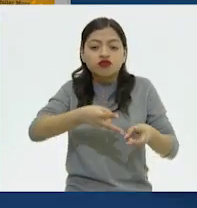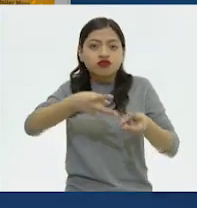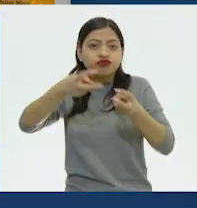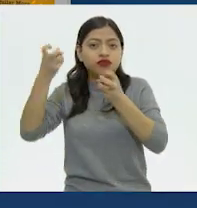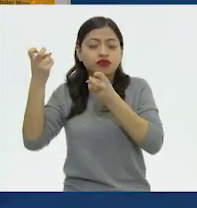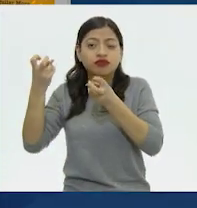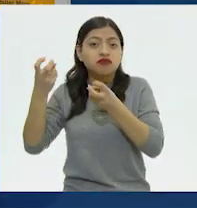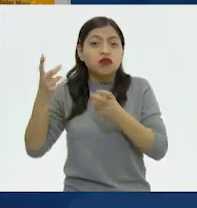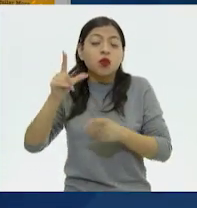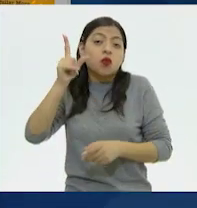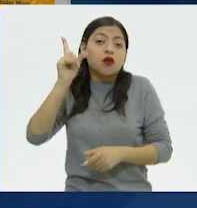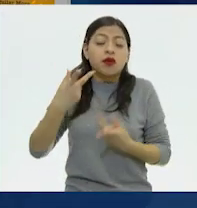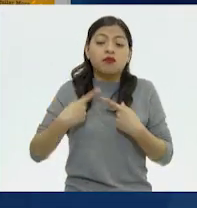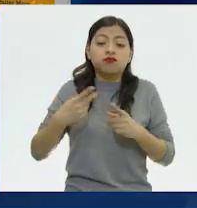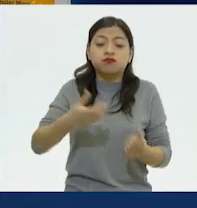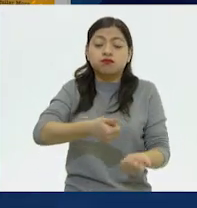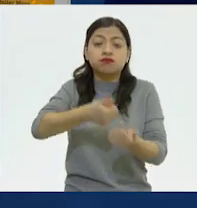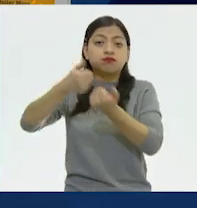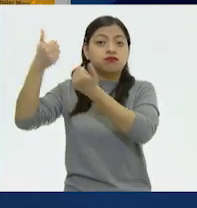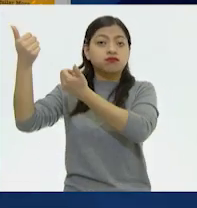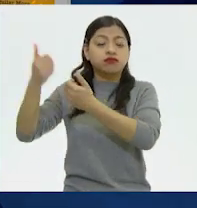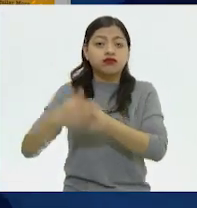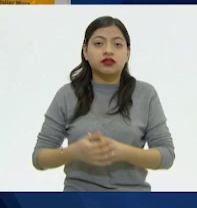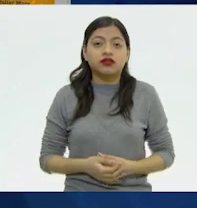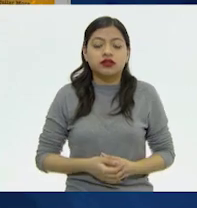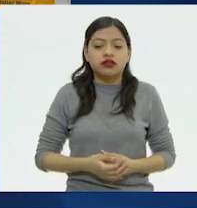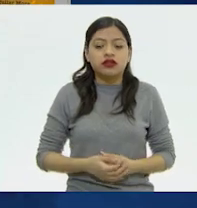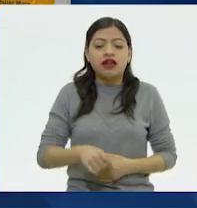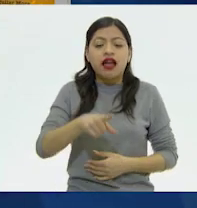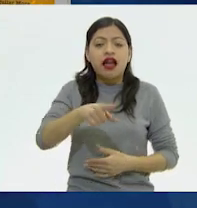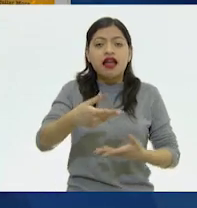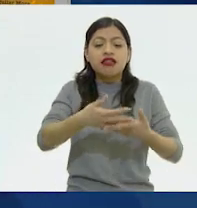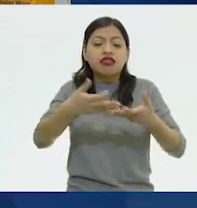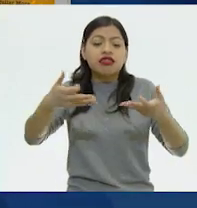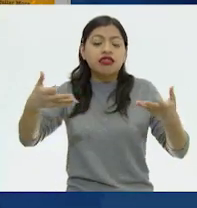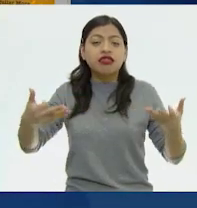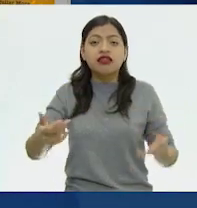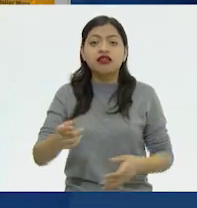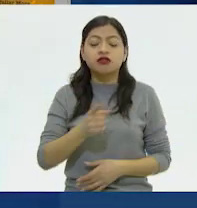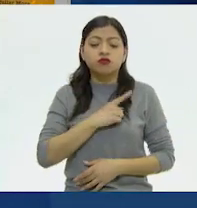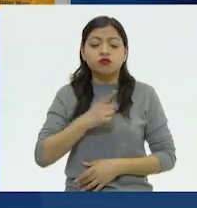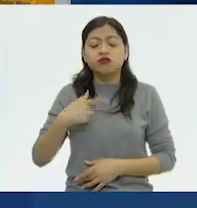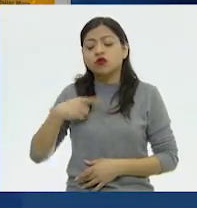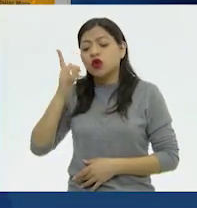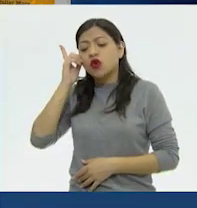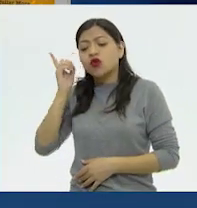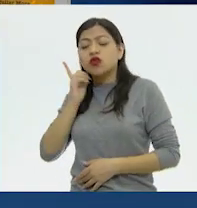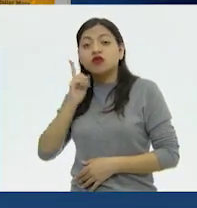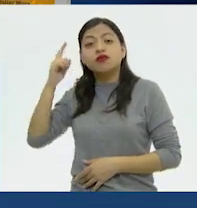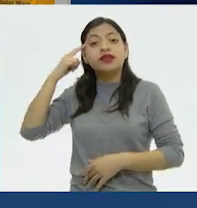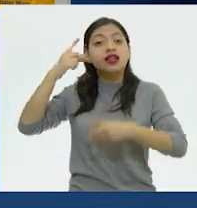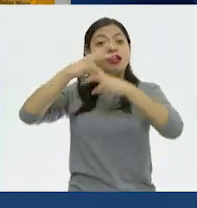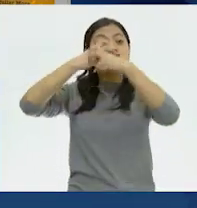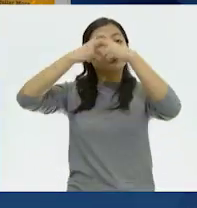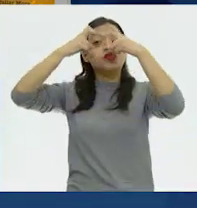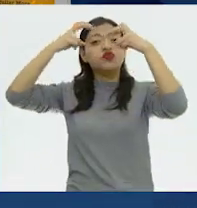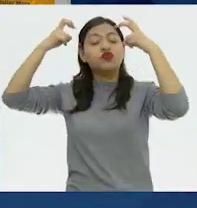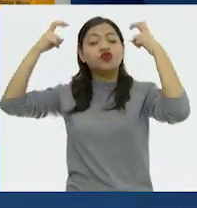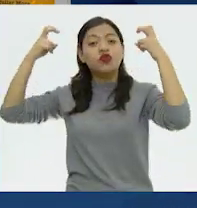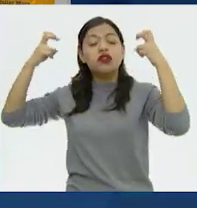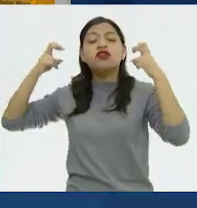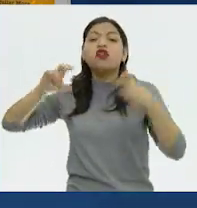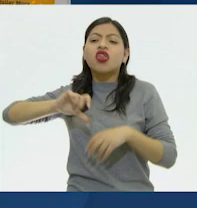alguien. La tierra se quedó dibujada y sola. Me dormí aquel día soñando en que